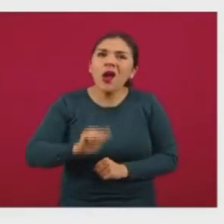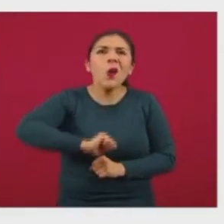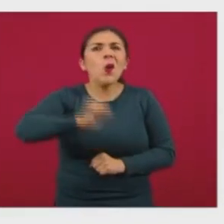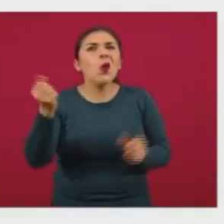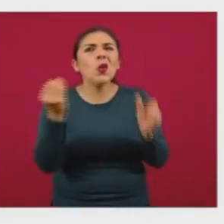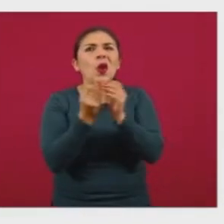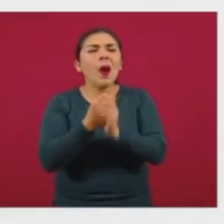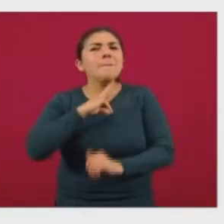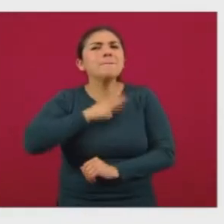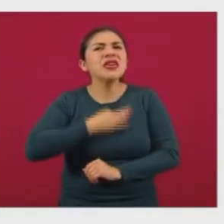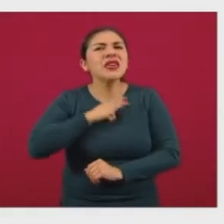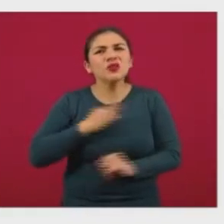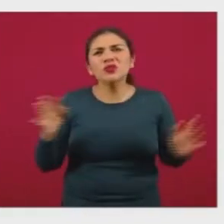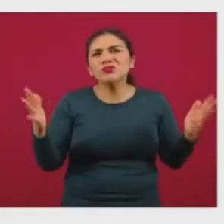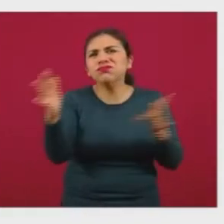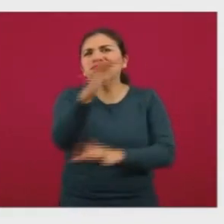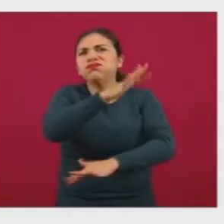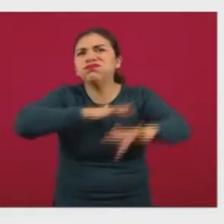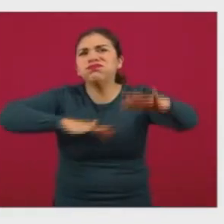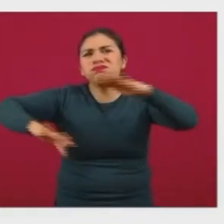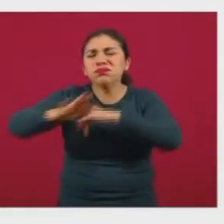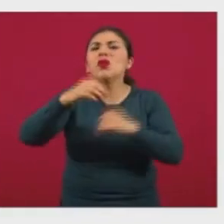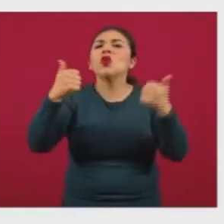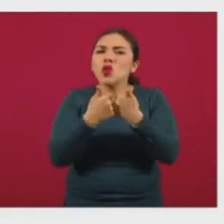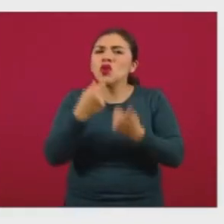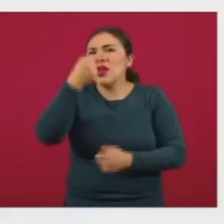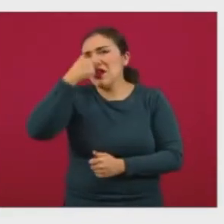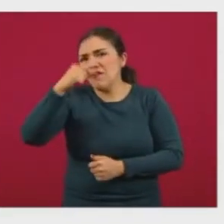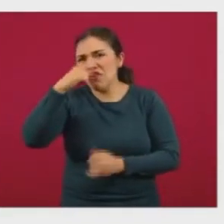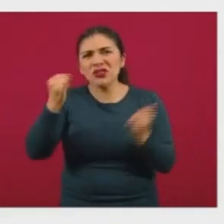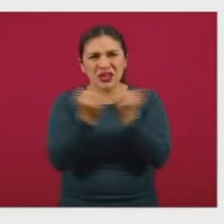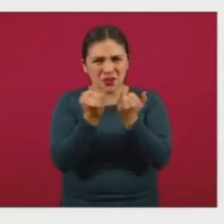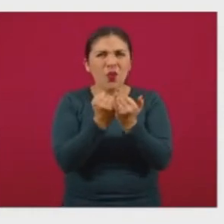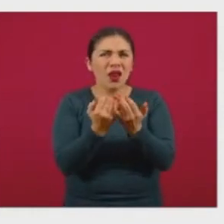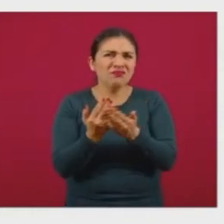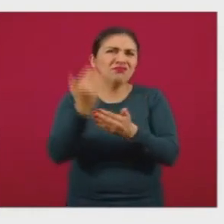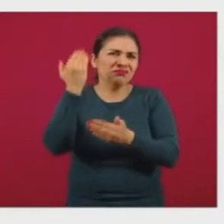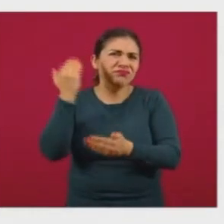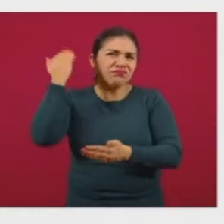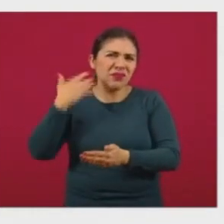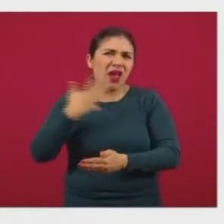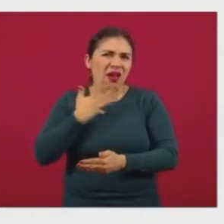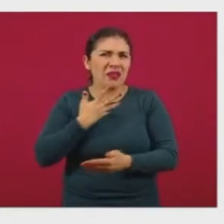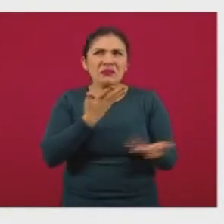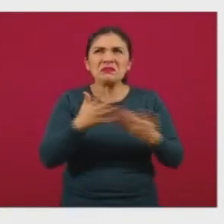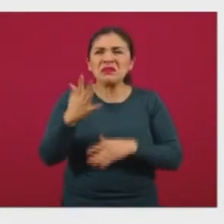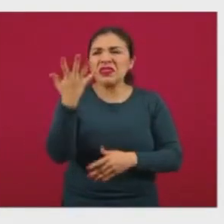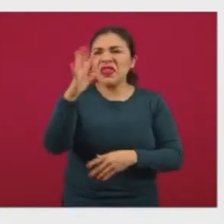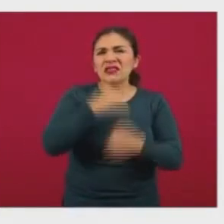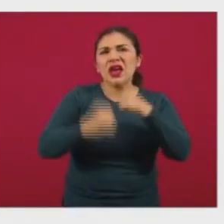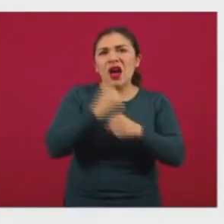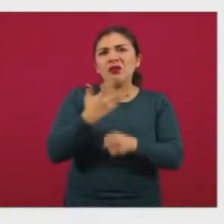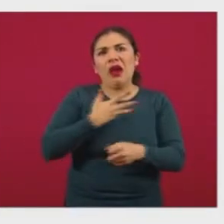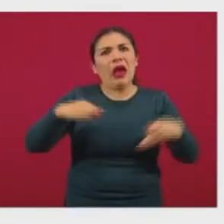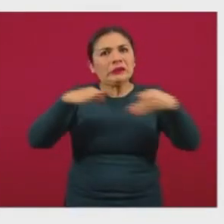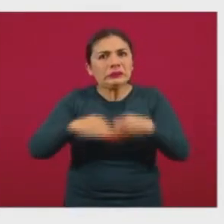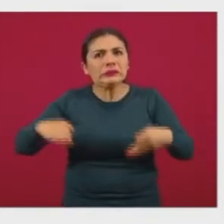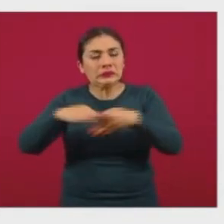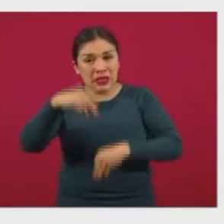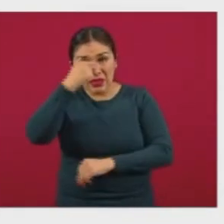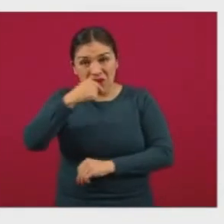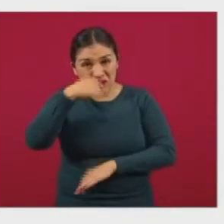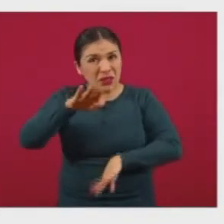virus respiratorios y la influenza, que es la que en su momento hemos tenido en las últimas por lo menos 10 años de